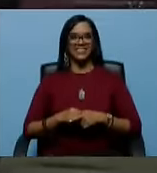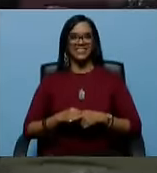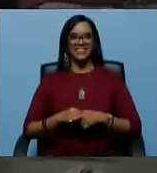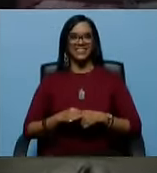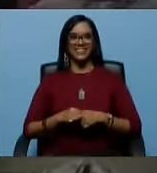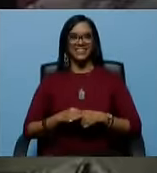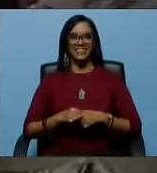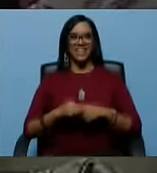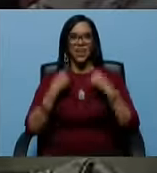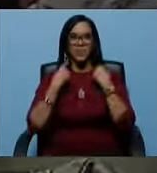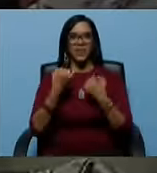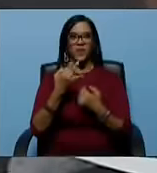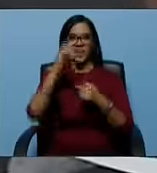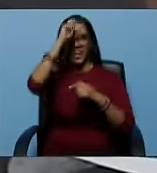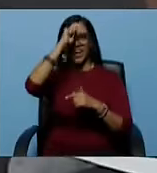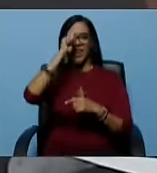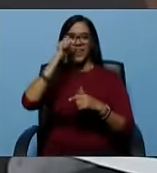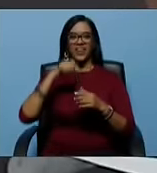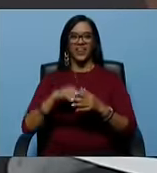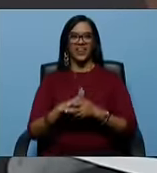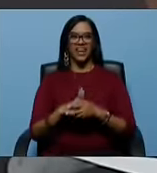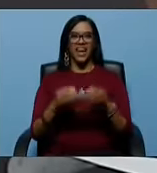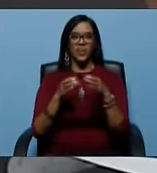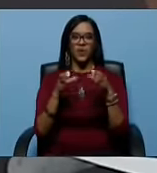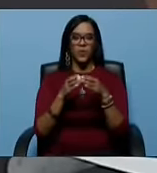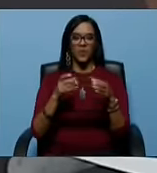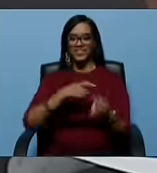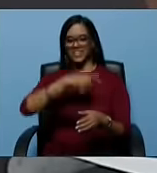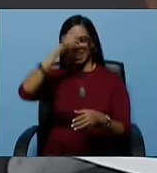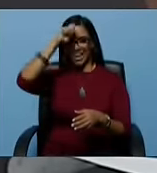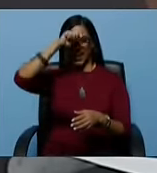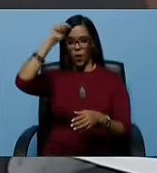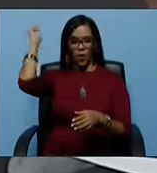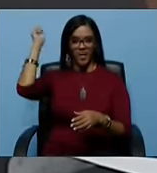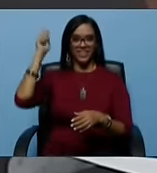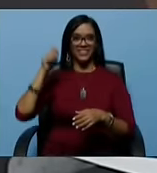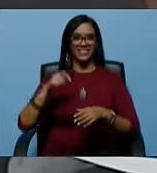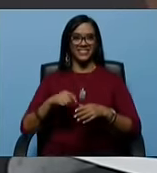Le han perdido varias gorras. Hay una banda también que se lleva la gorra.